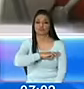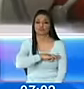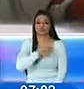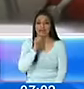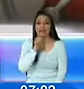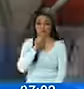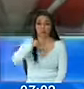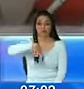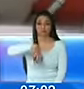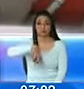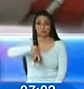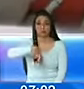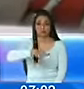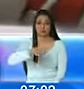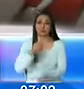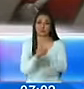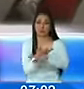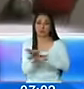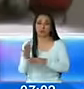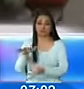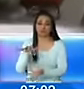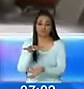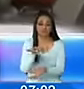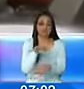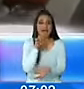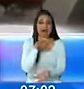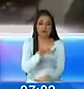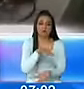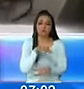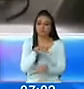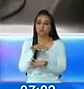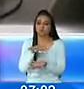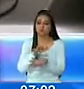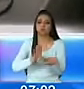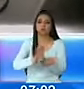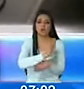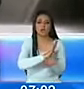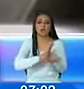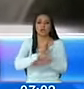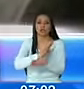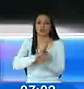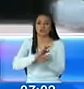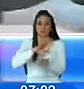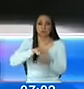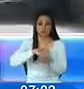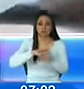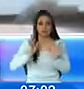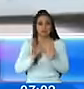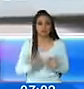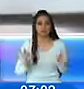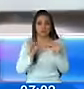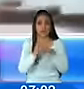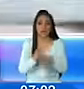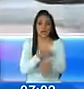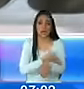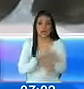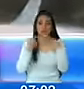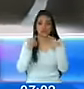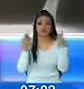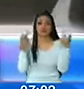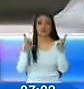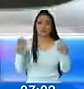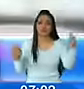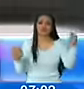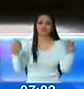potable y saneamiento recomienda proveerse de líquido vital a los habitantes de los sectores afectados por esta suspensión y comunica que dispondrá de